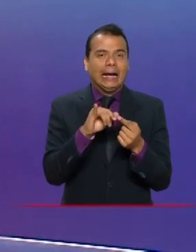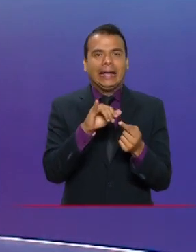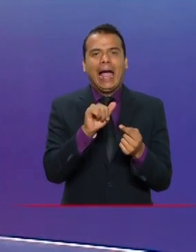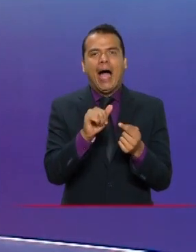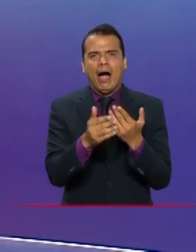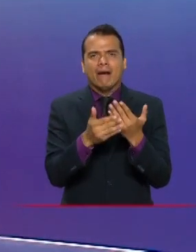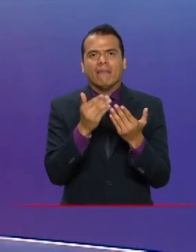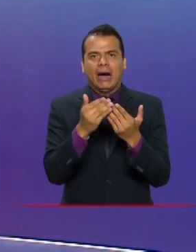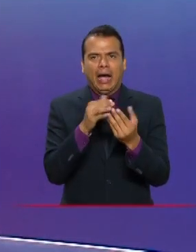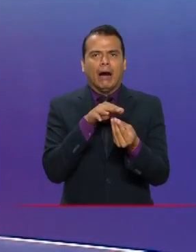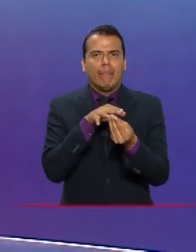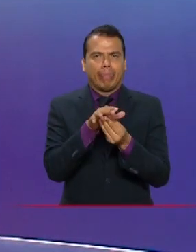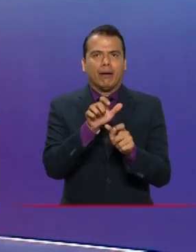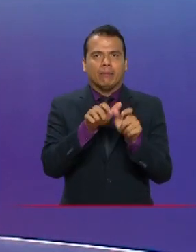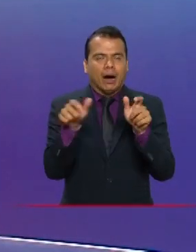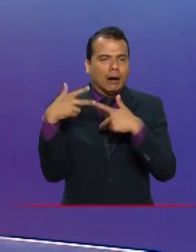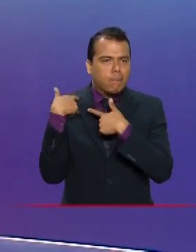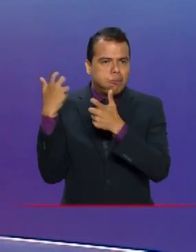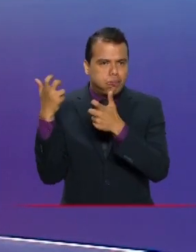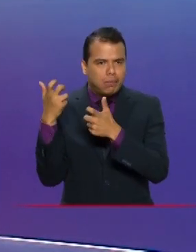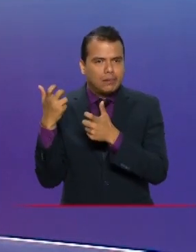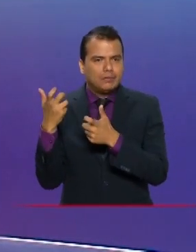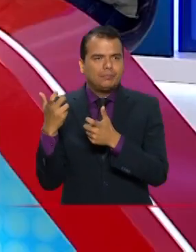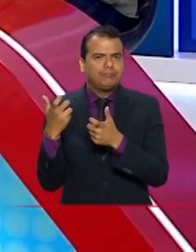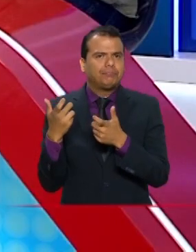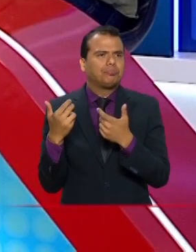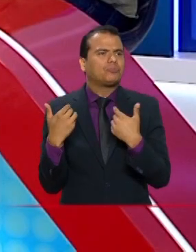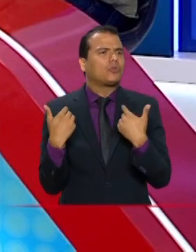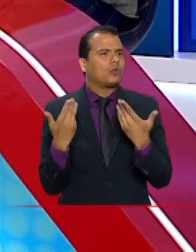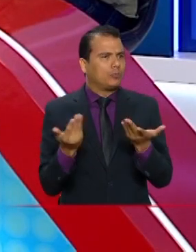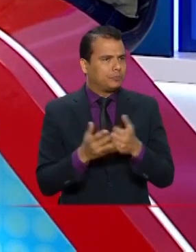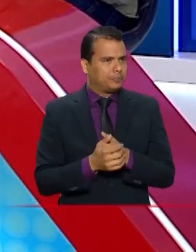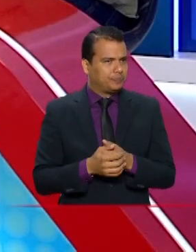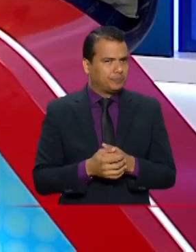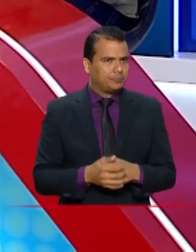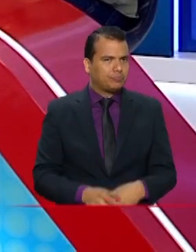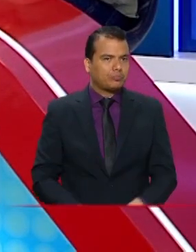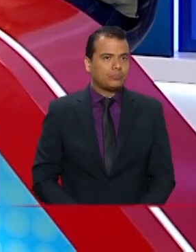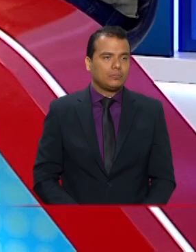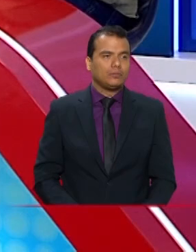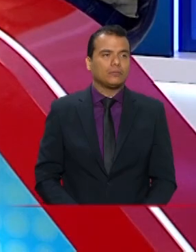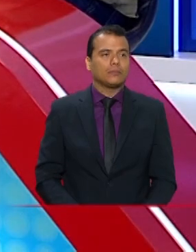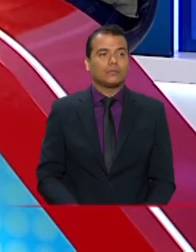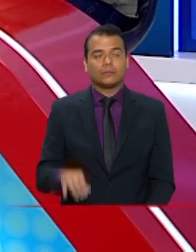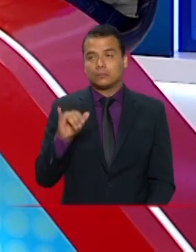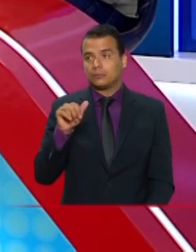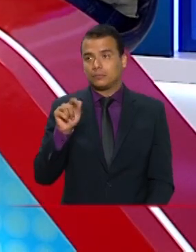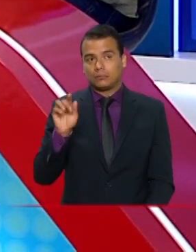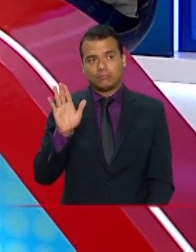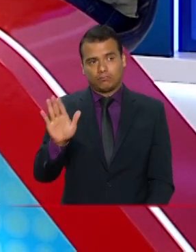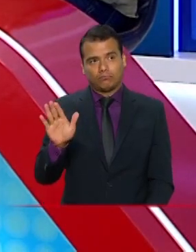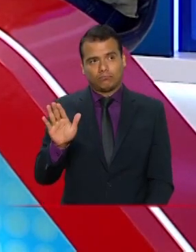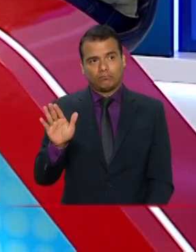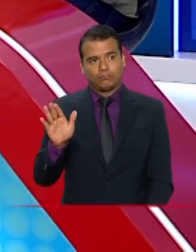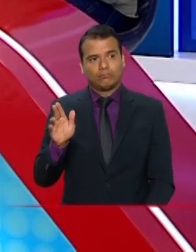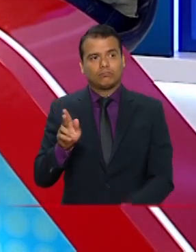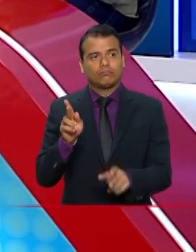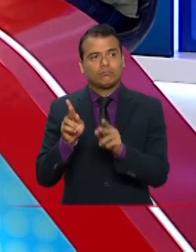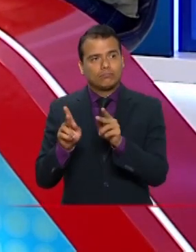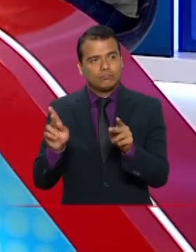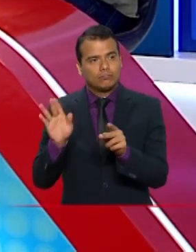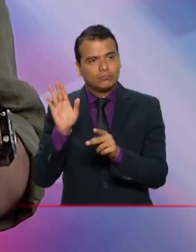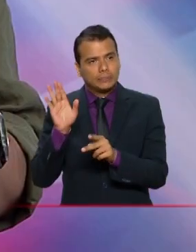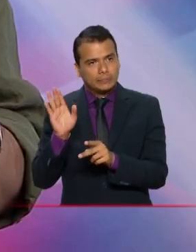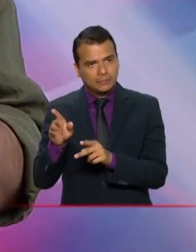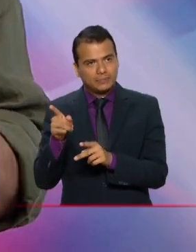en esta nueva etapa de los ciberdelincuentes? Sin duda, juega un papel importante tanto para los atacantes como